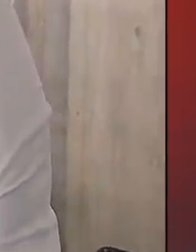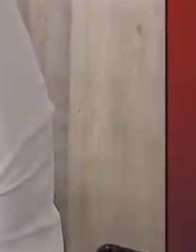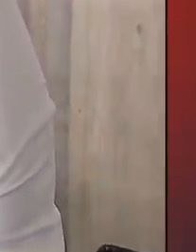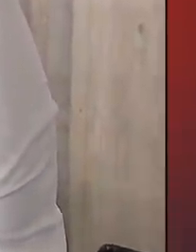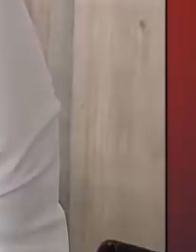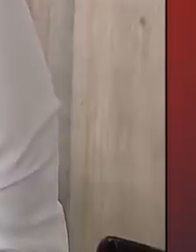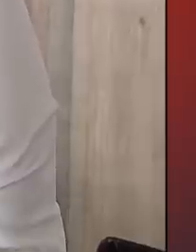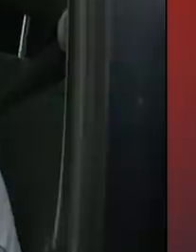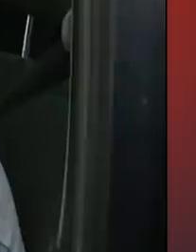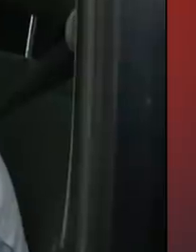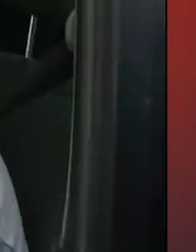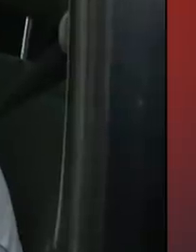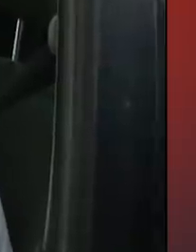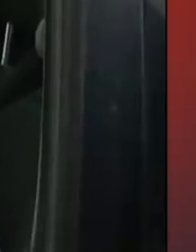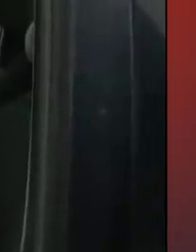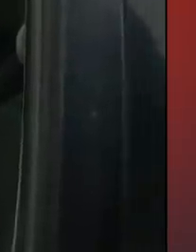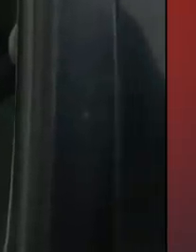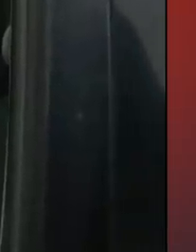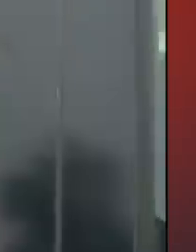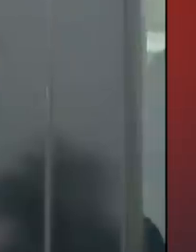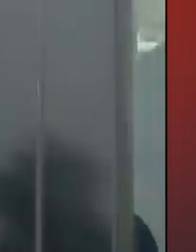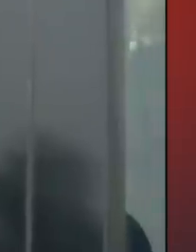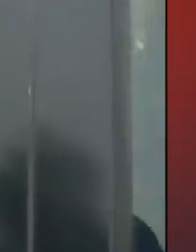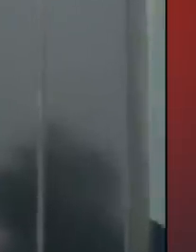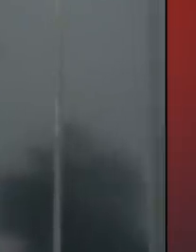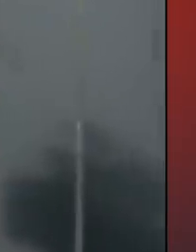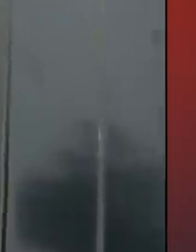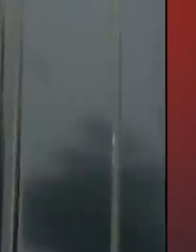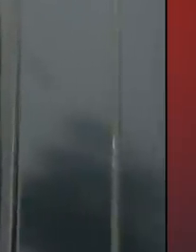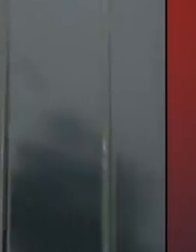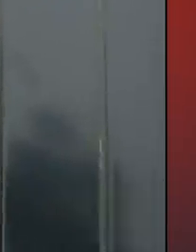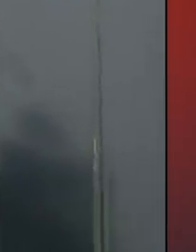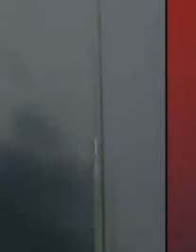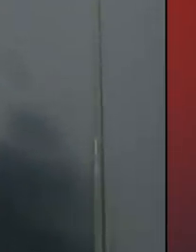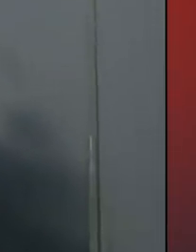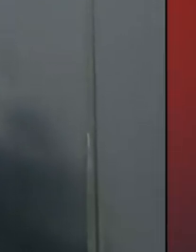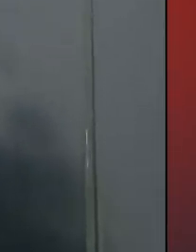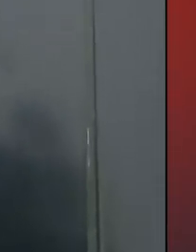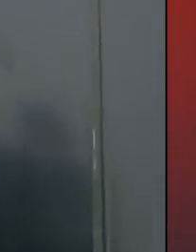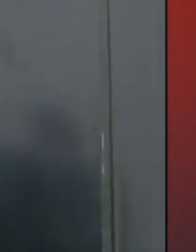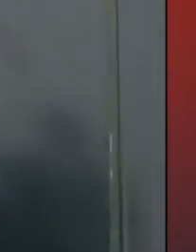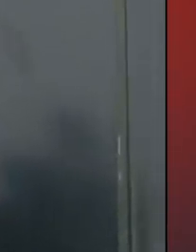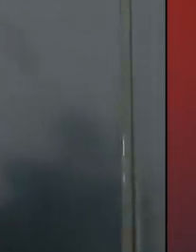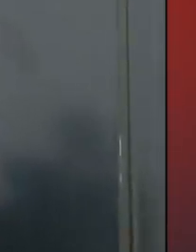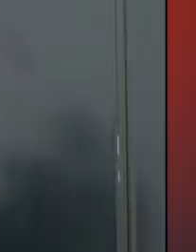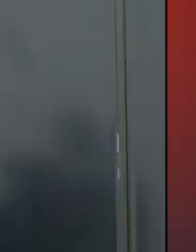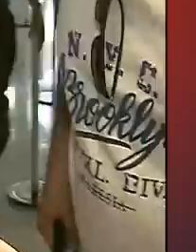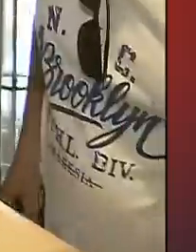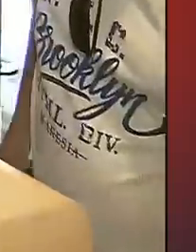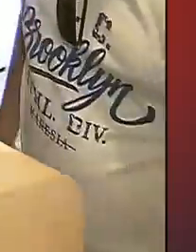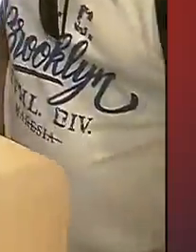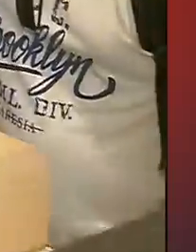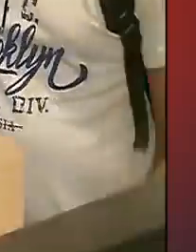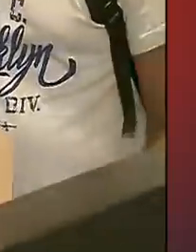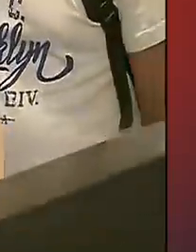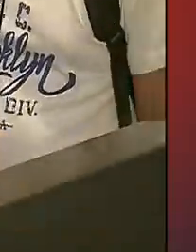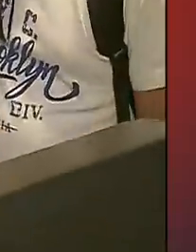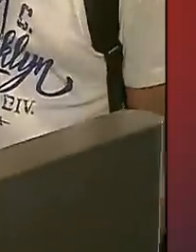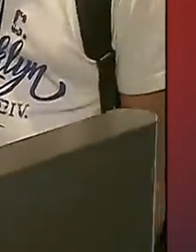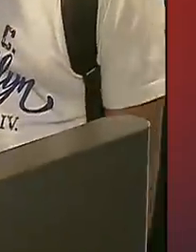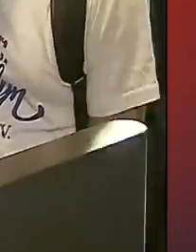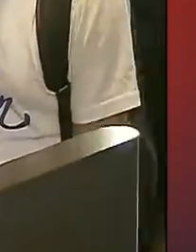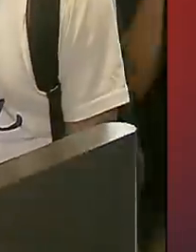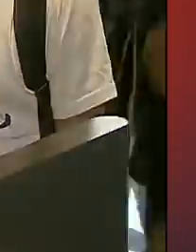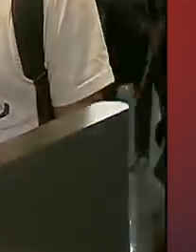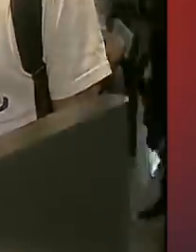también se le pedía algún mapa para entender, por ejemplo, las zonas que van a seguir en cuarentena y donde se levanta la cuarentena. Desde este